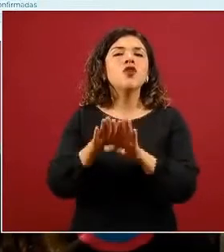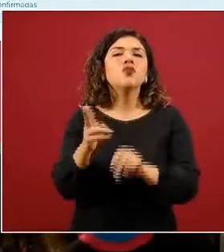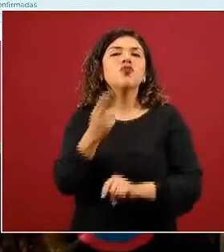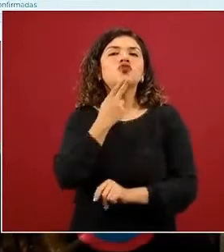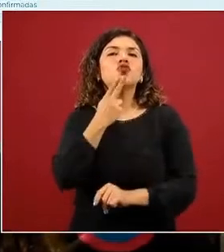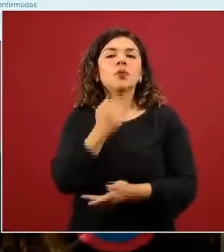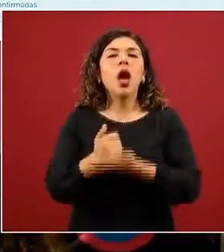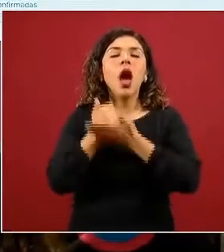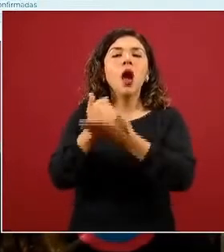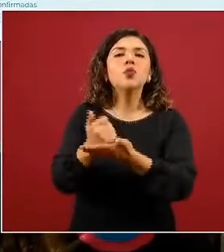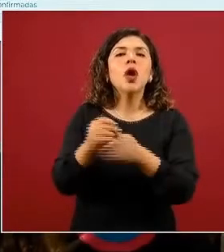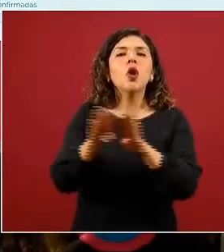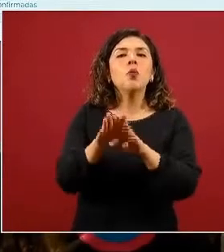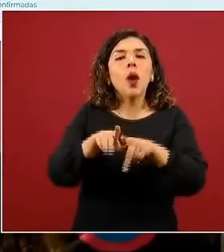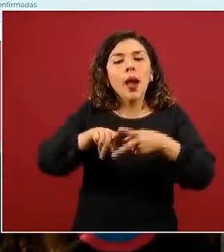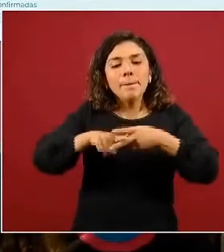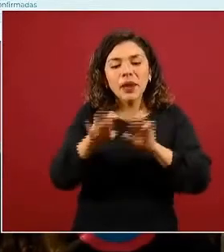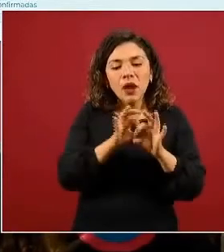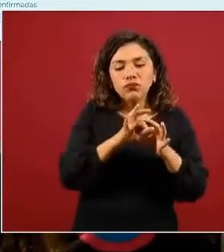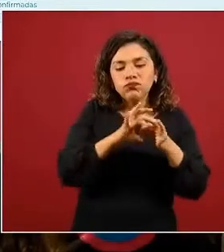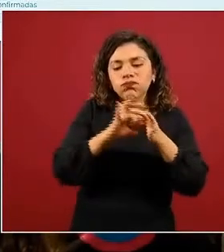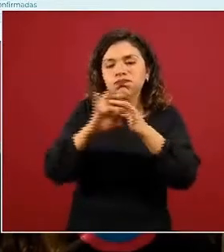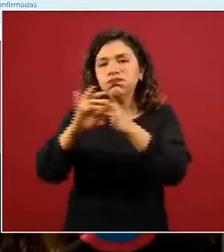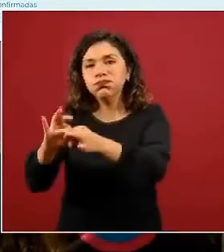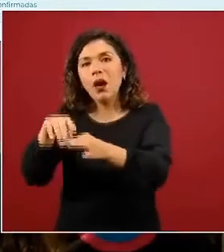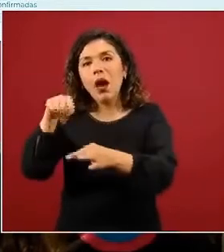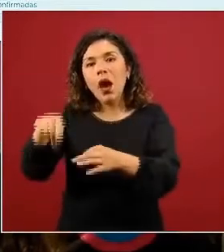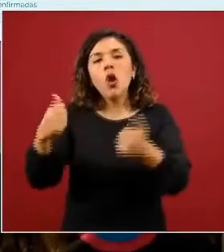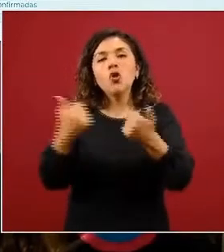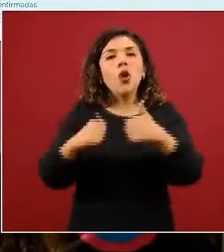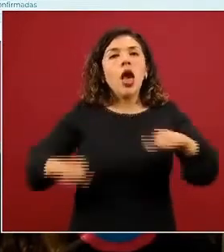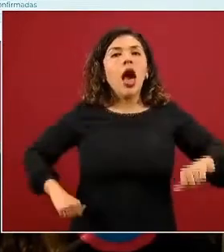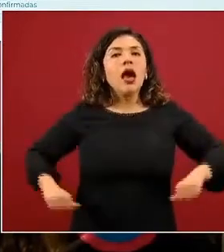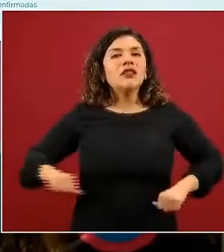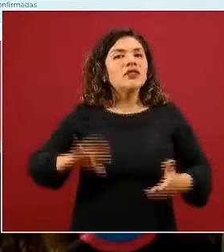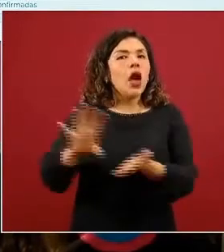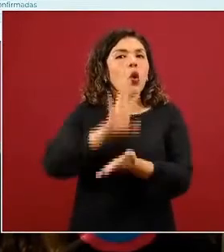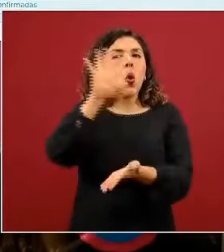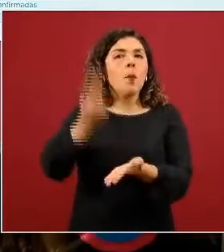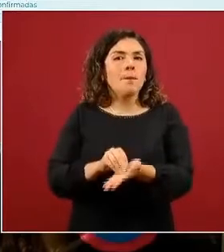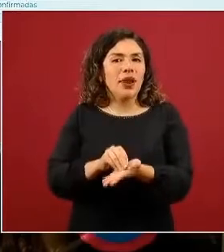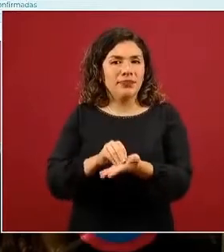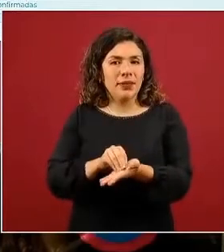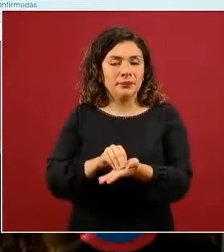entrar sincrónicas estas entidades federativas con las actividades generales.